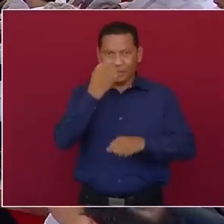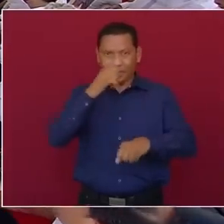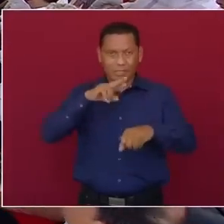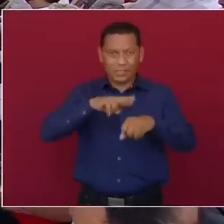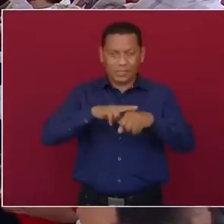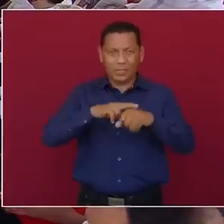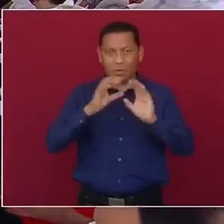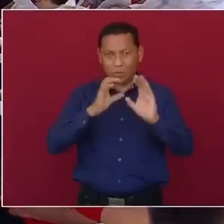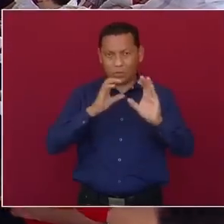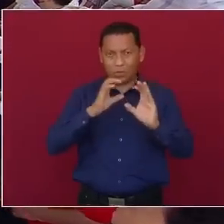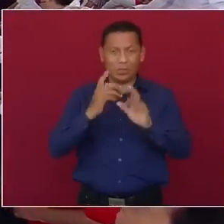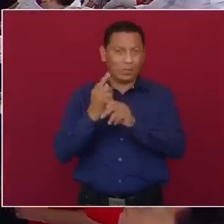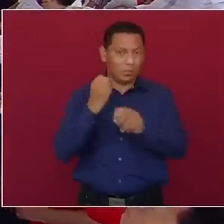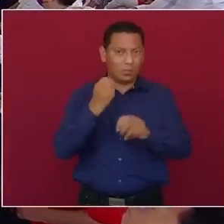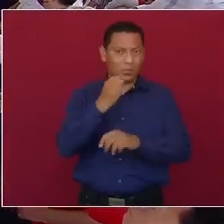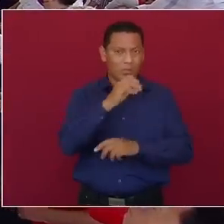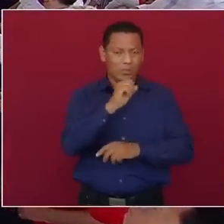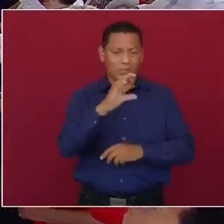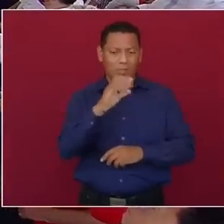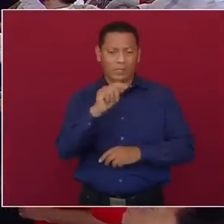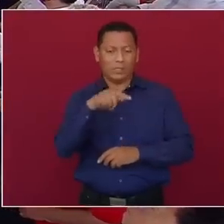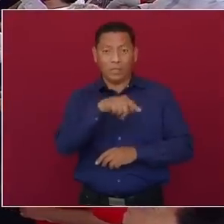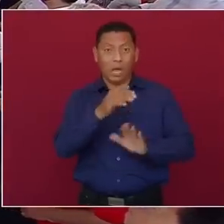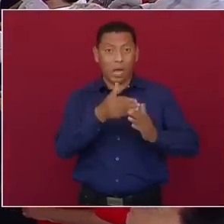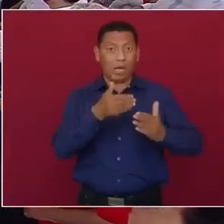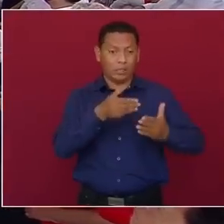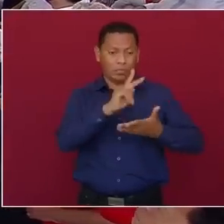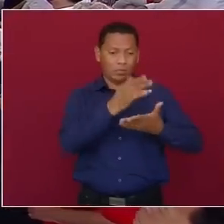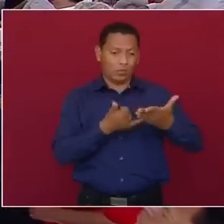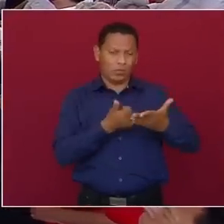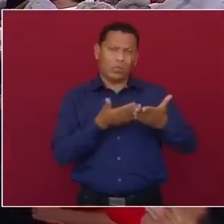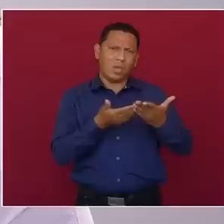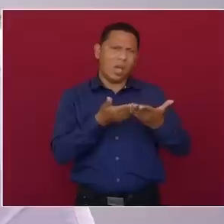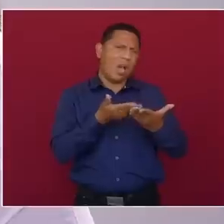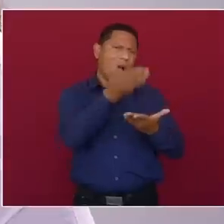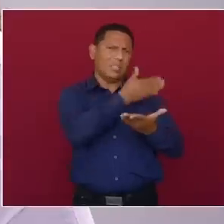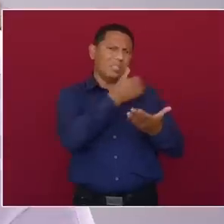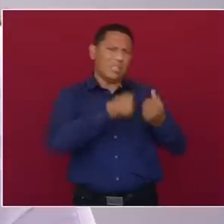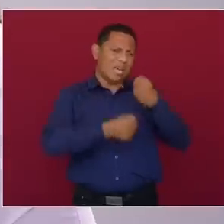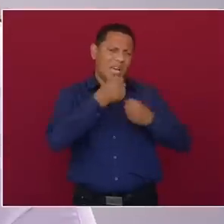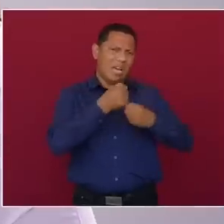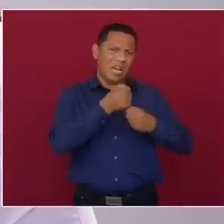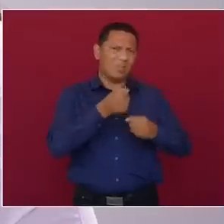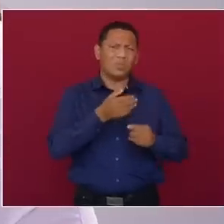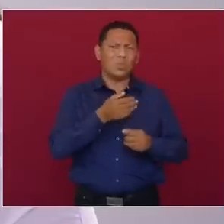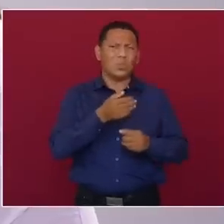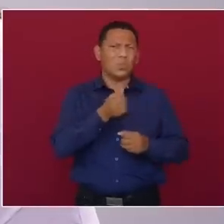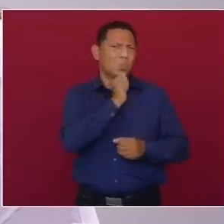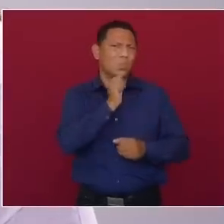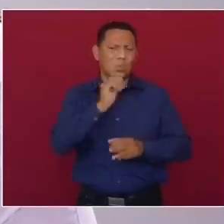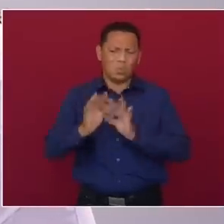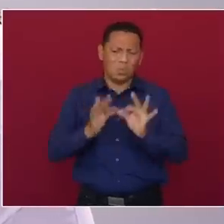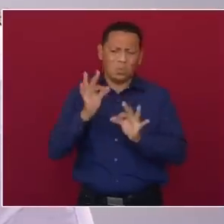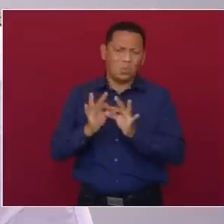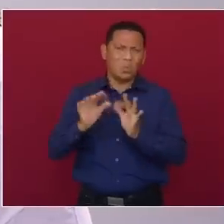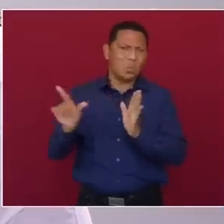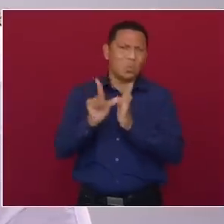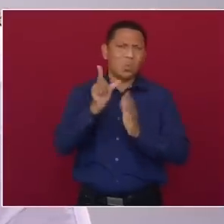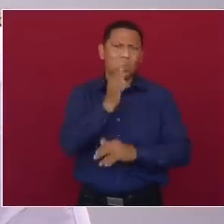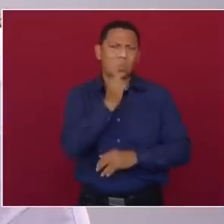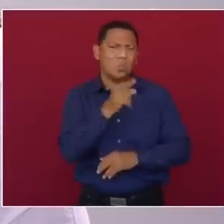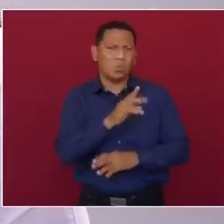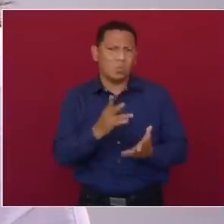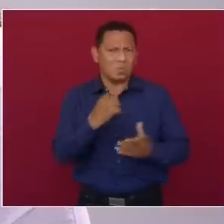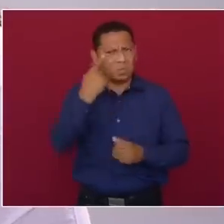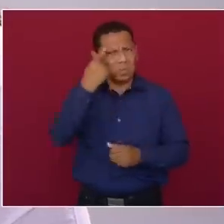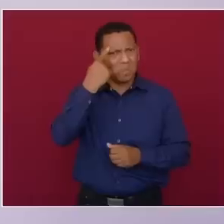y Transporte ya tenía un proyecto desde hacía muchos años que no había podido concretar para dragar el canal